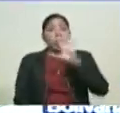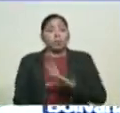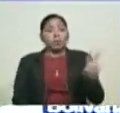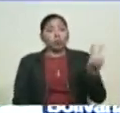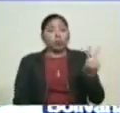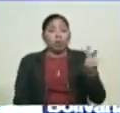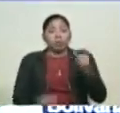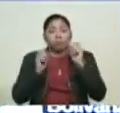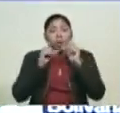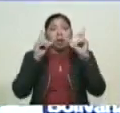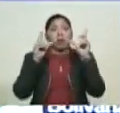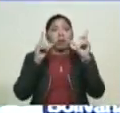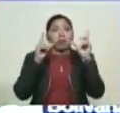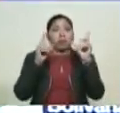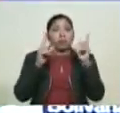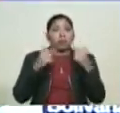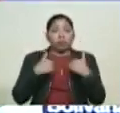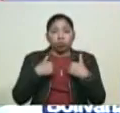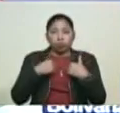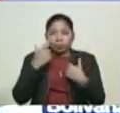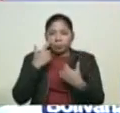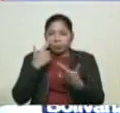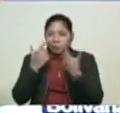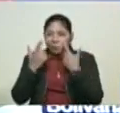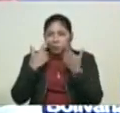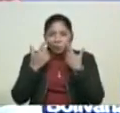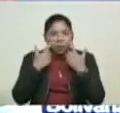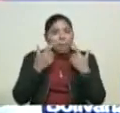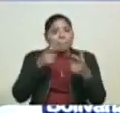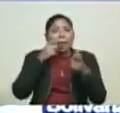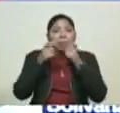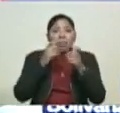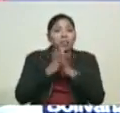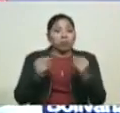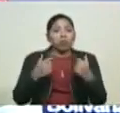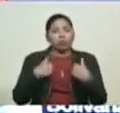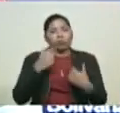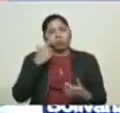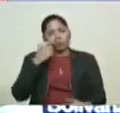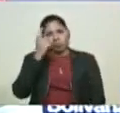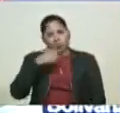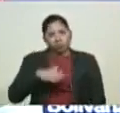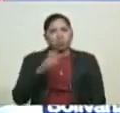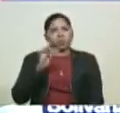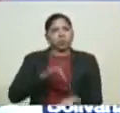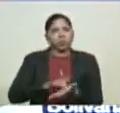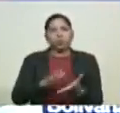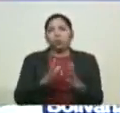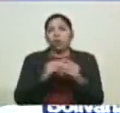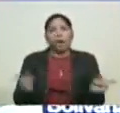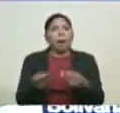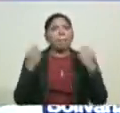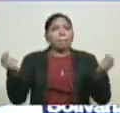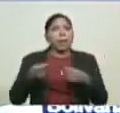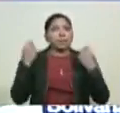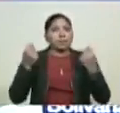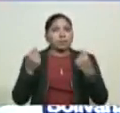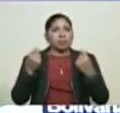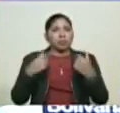impresionante. Yo seguí de cerca la campaña, además de que fui protagonista. Estuve en la campaña,